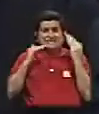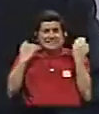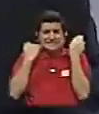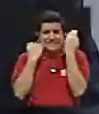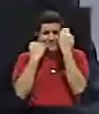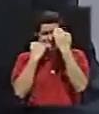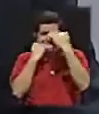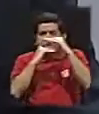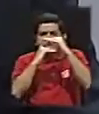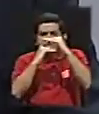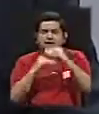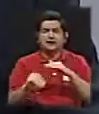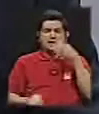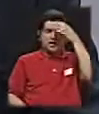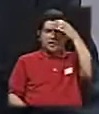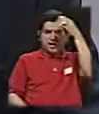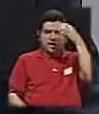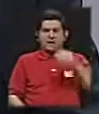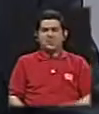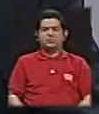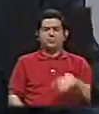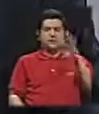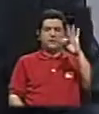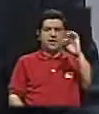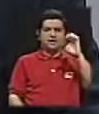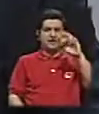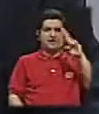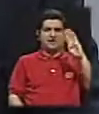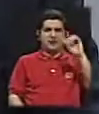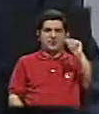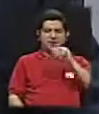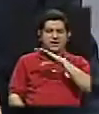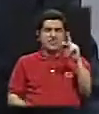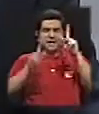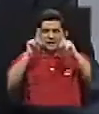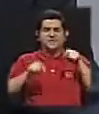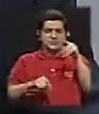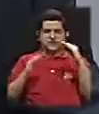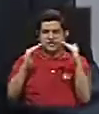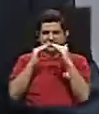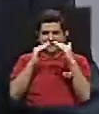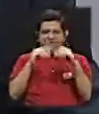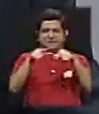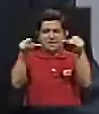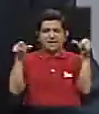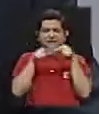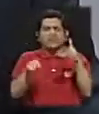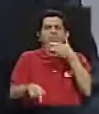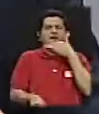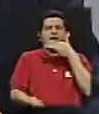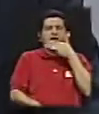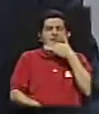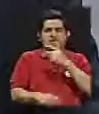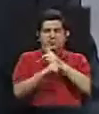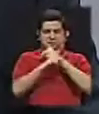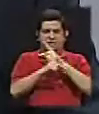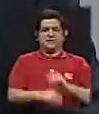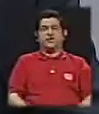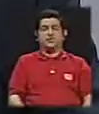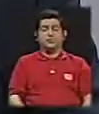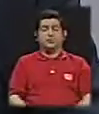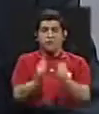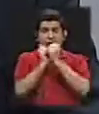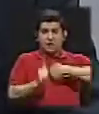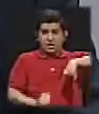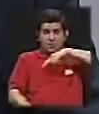arrinconando a la cultura térraba y a los habitantes de la reserva indígena térraba. Nos